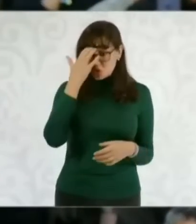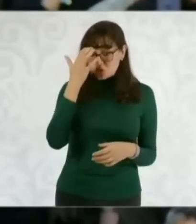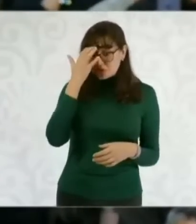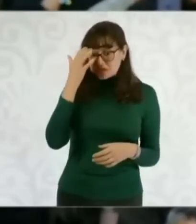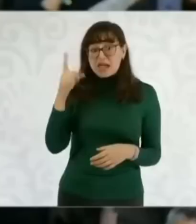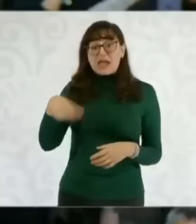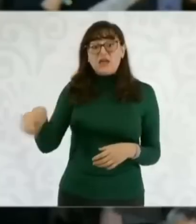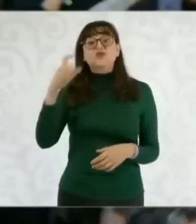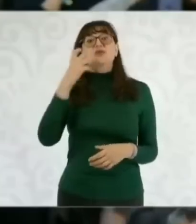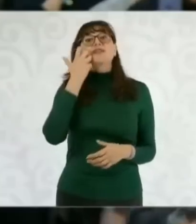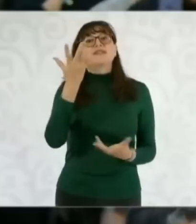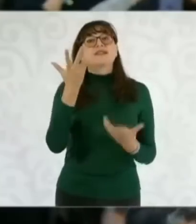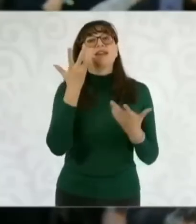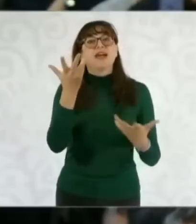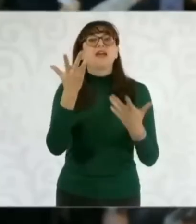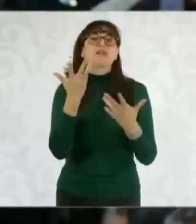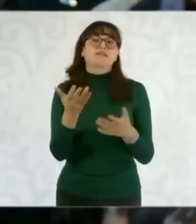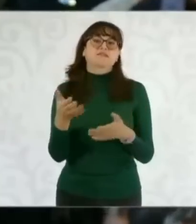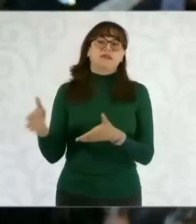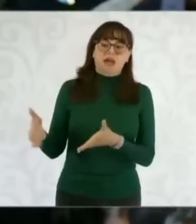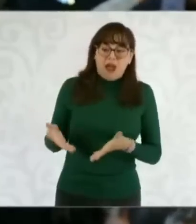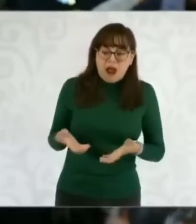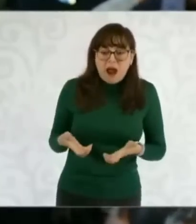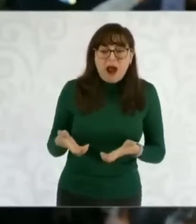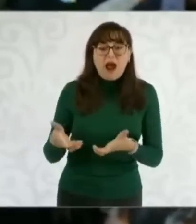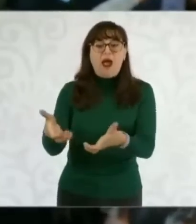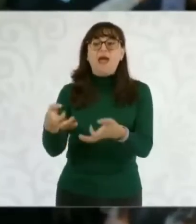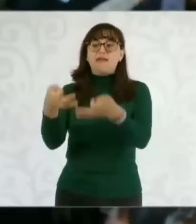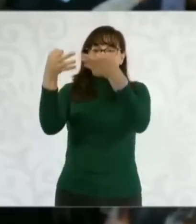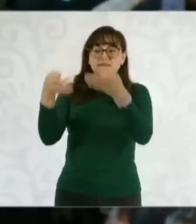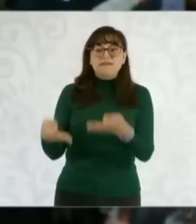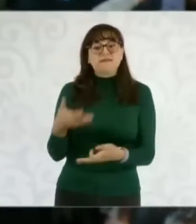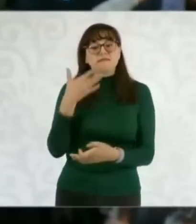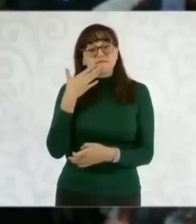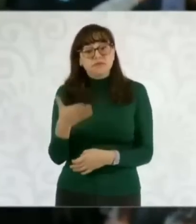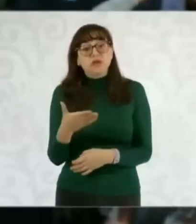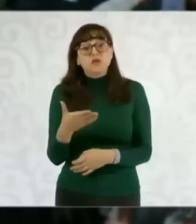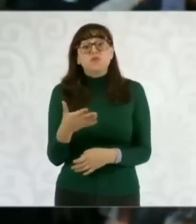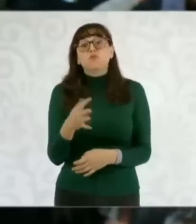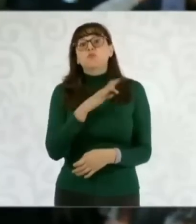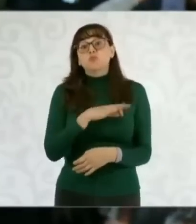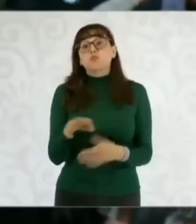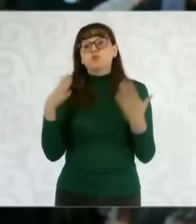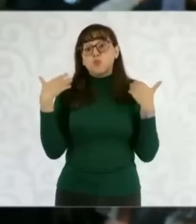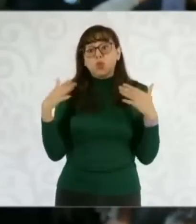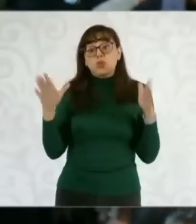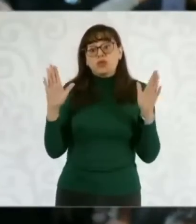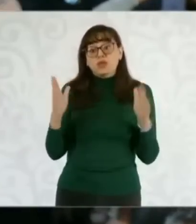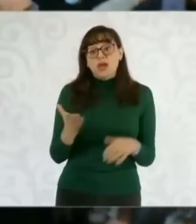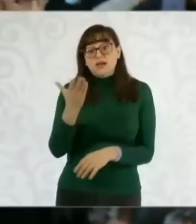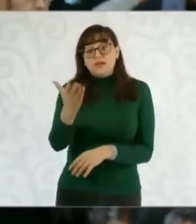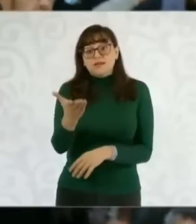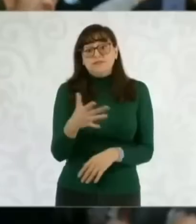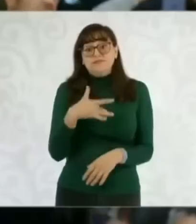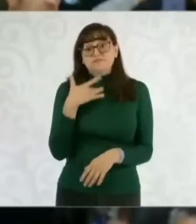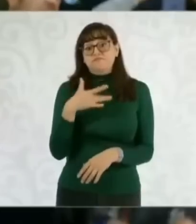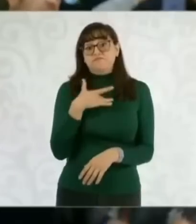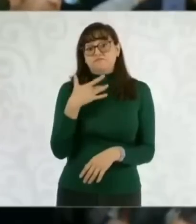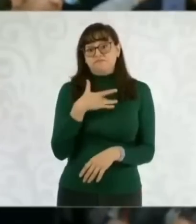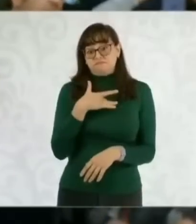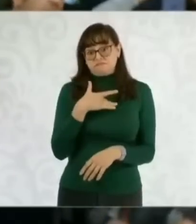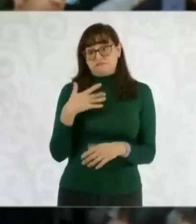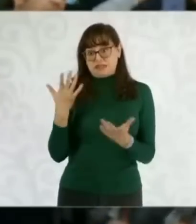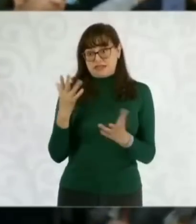ilusión histórica y no sé si sea algo que pueda estar en sus planes, Presidenta, en el marco de